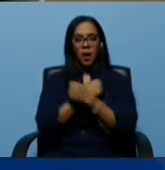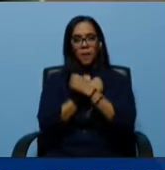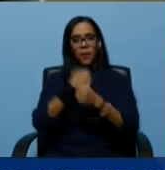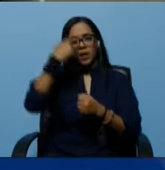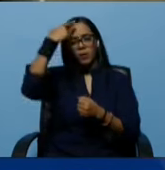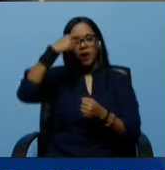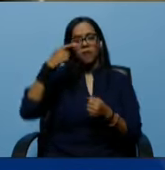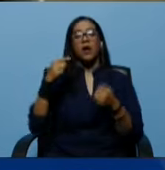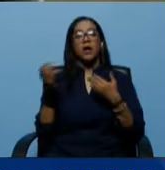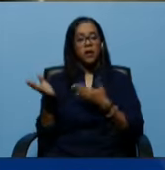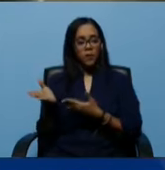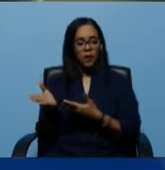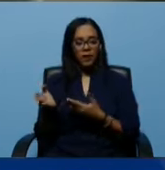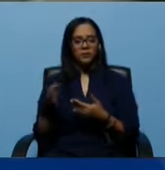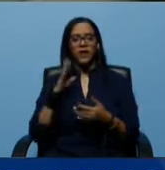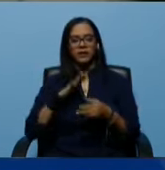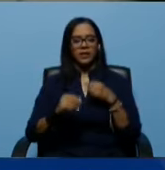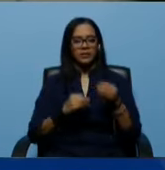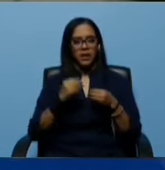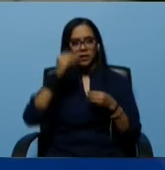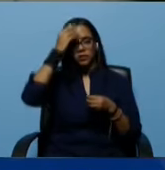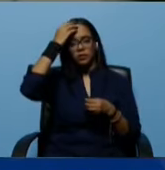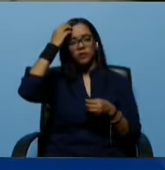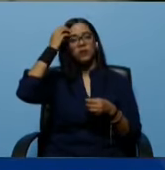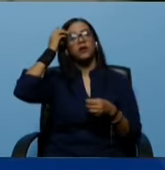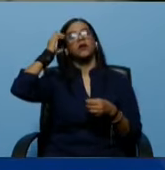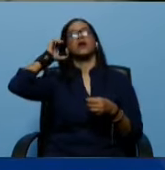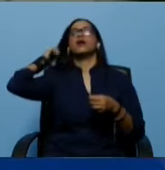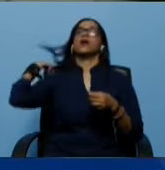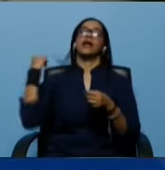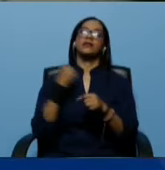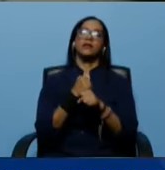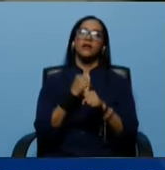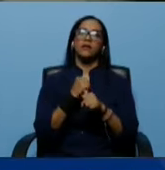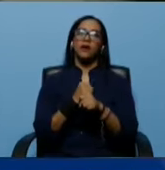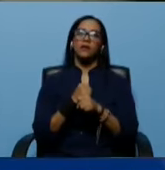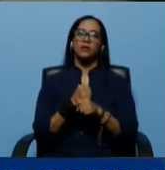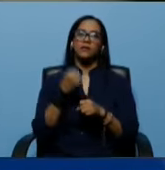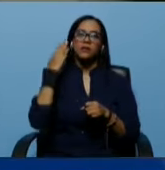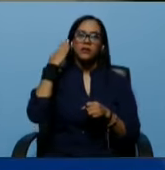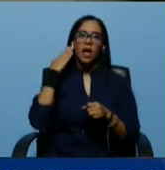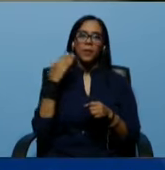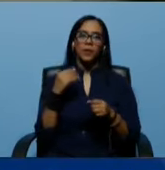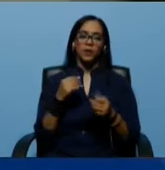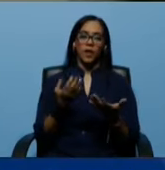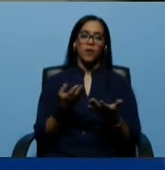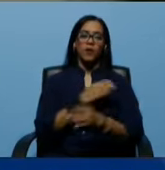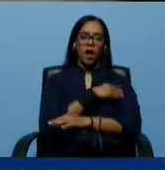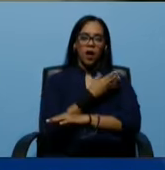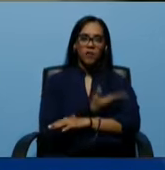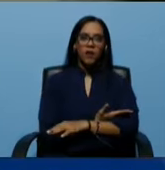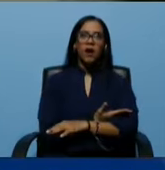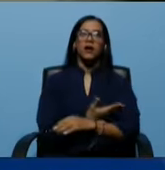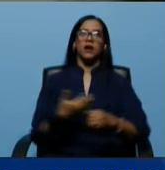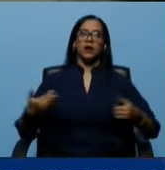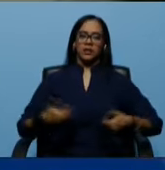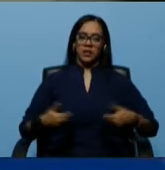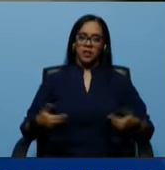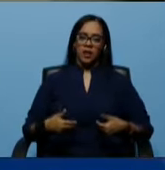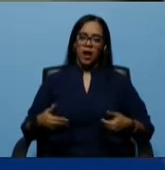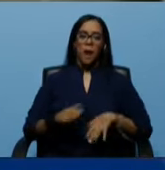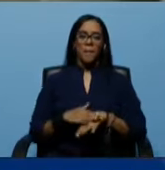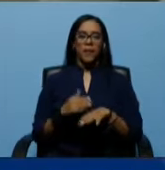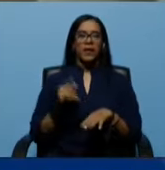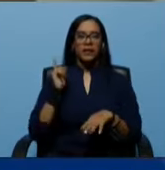pueblo, y por eso está haciendo ese trabajo que sabemos que es con una gran fuerza, con un gran sacrificio,